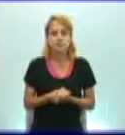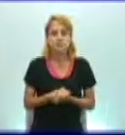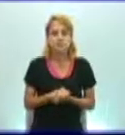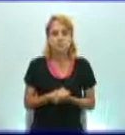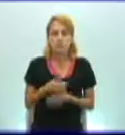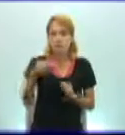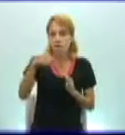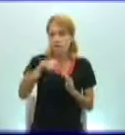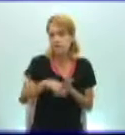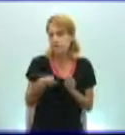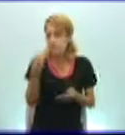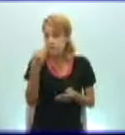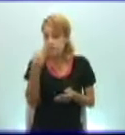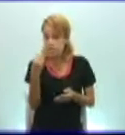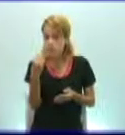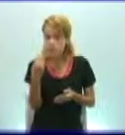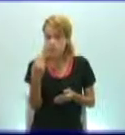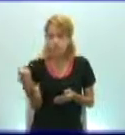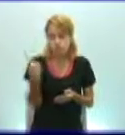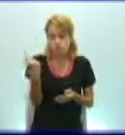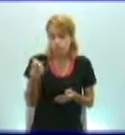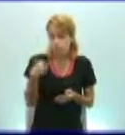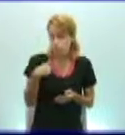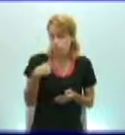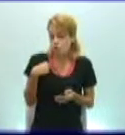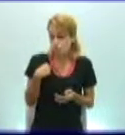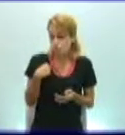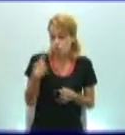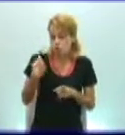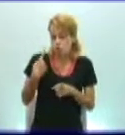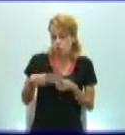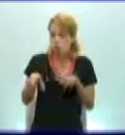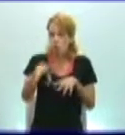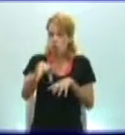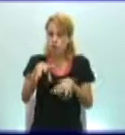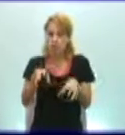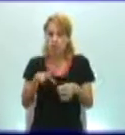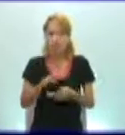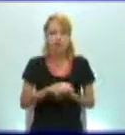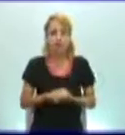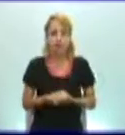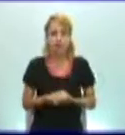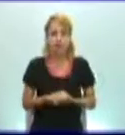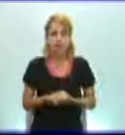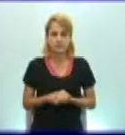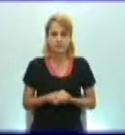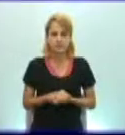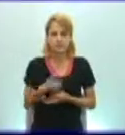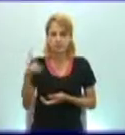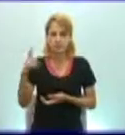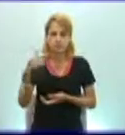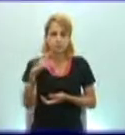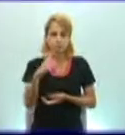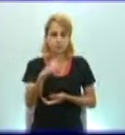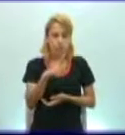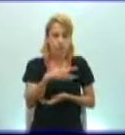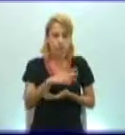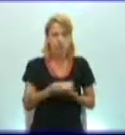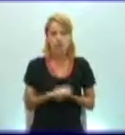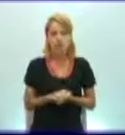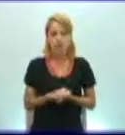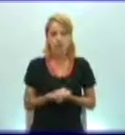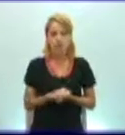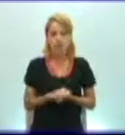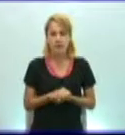de alimentación no solo del ser humano, también de otros seres vivos, como los gusanos, como